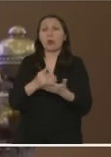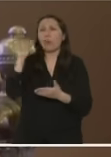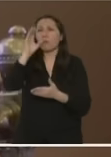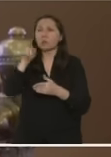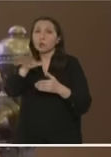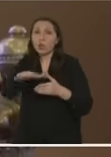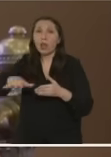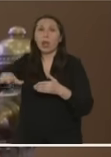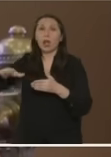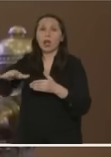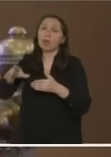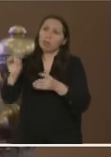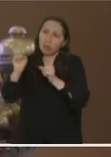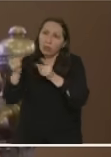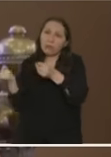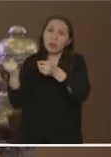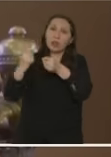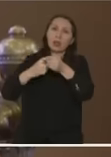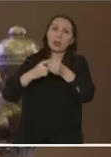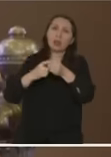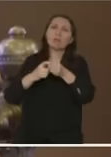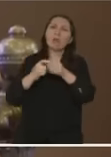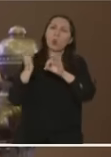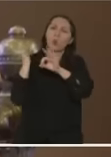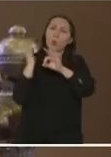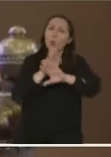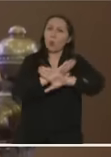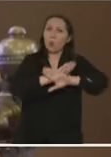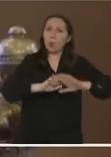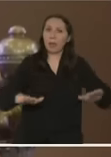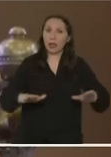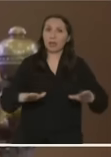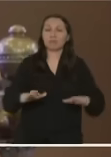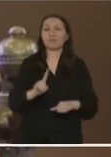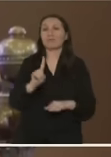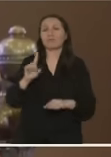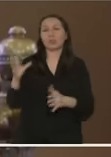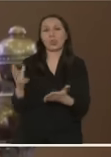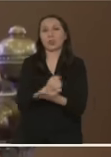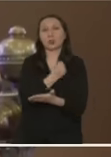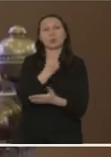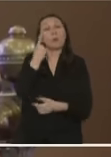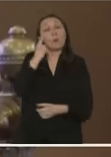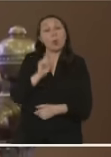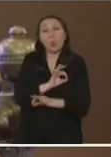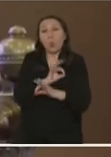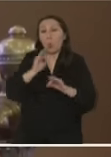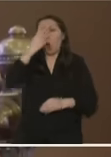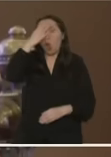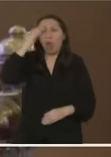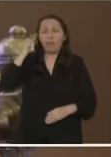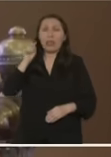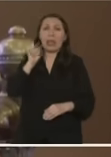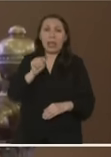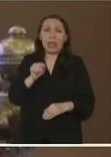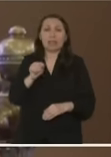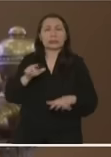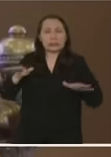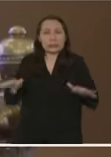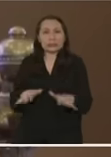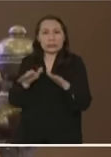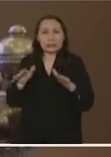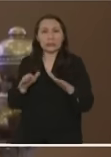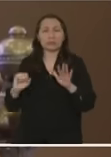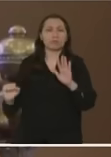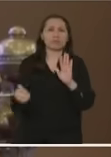que su sector adhiriera a un amplio nunca más. No resultó, pero nunca olvidaré su esfuerzo y